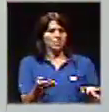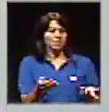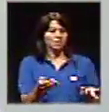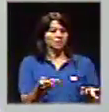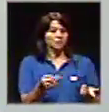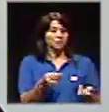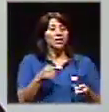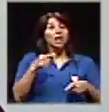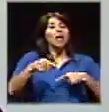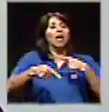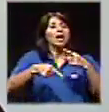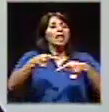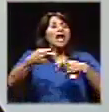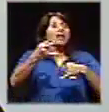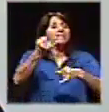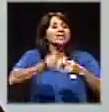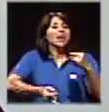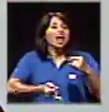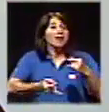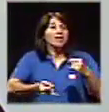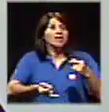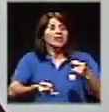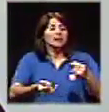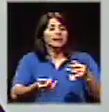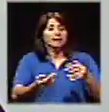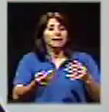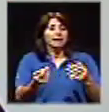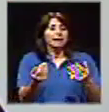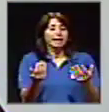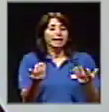vaya a salir no se vaya a cruzar otra vez